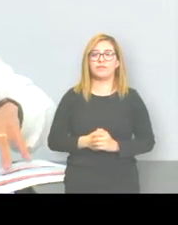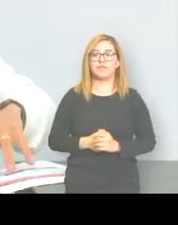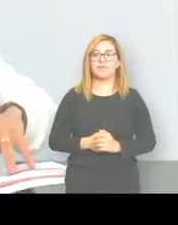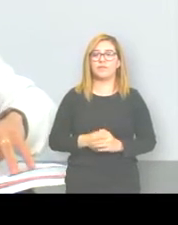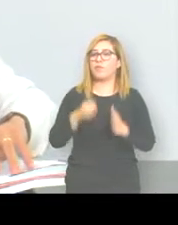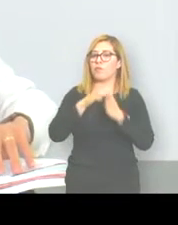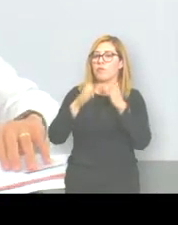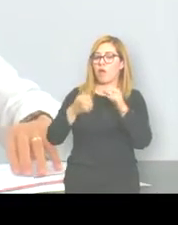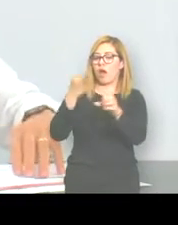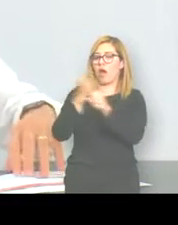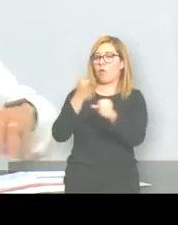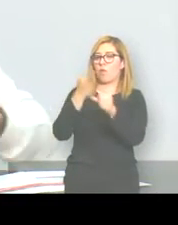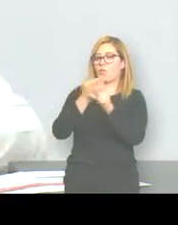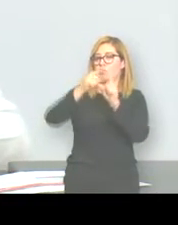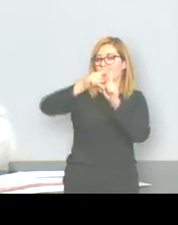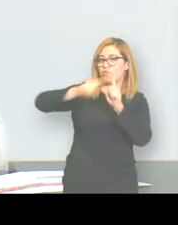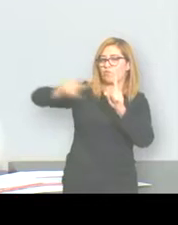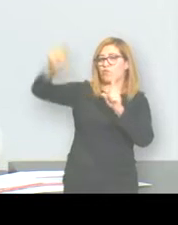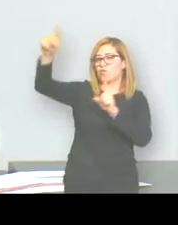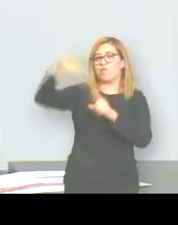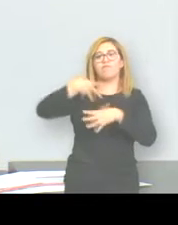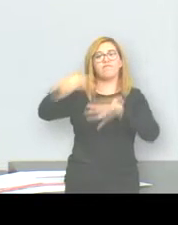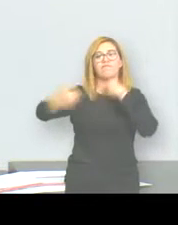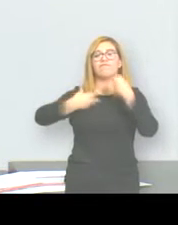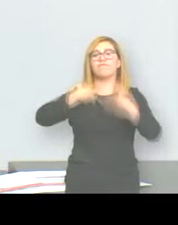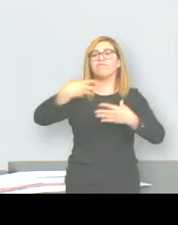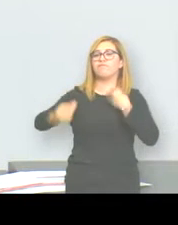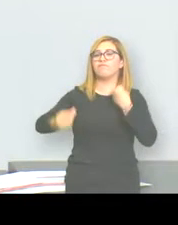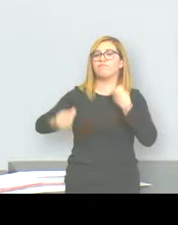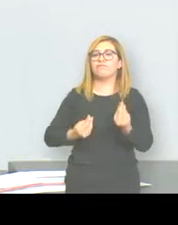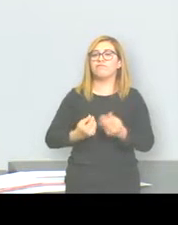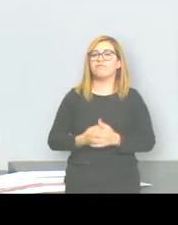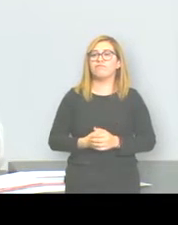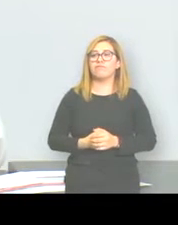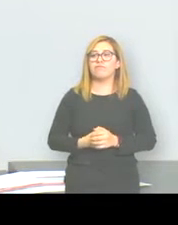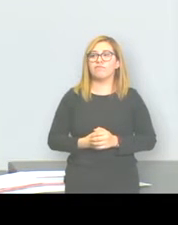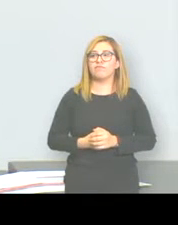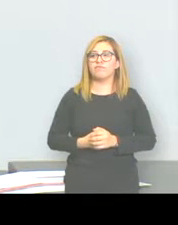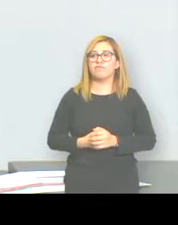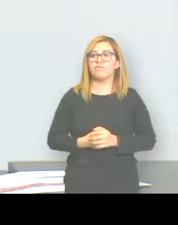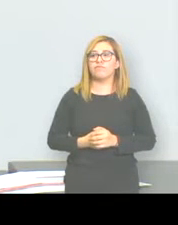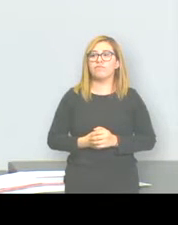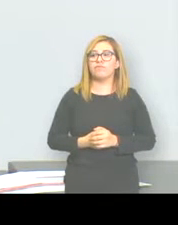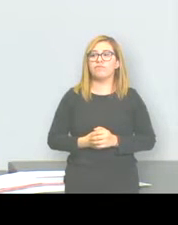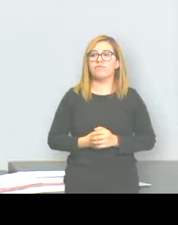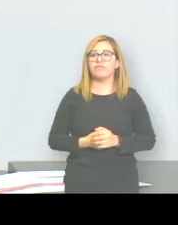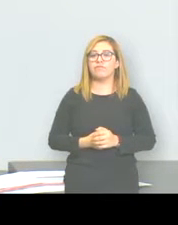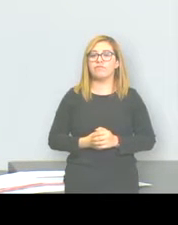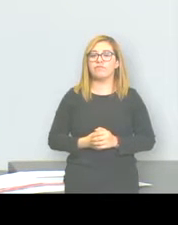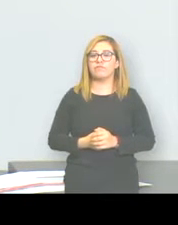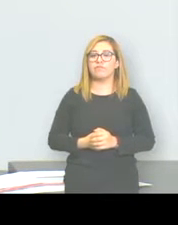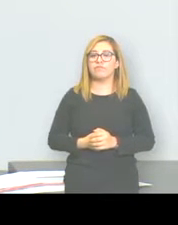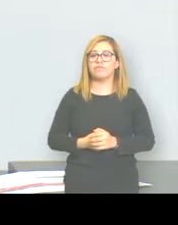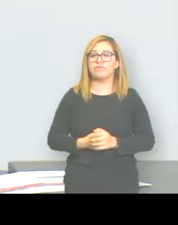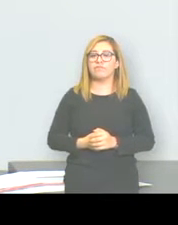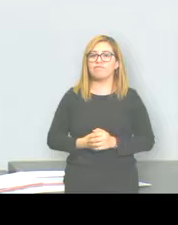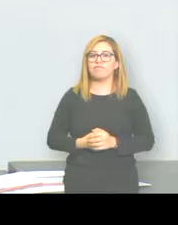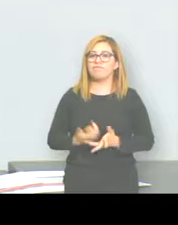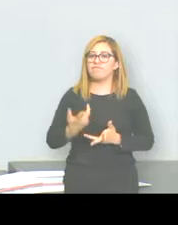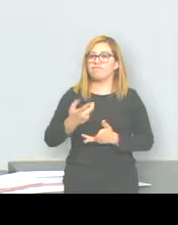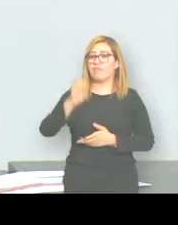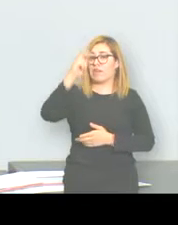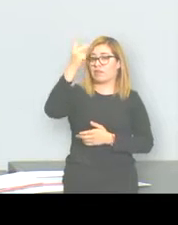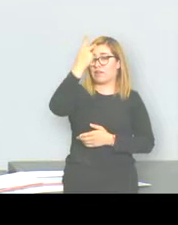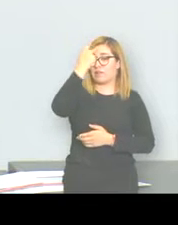un crecimiento de tendencias de contagio. Tenemos que trabajar, en este caso aquí en San